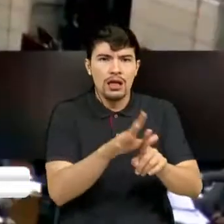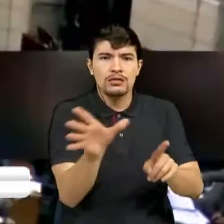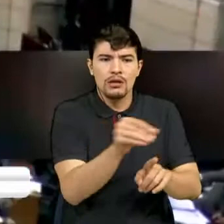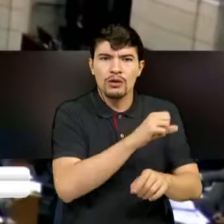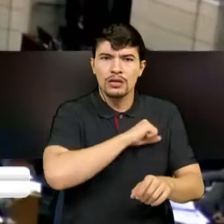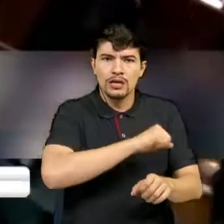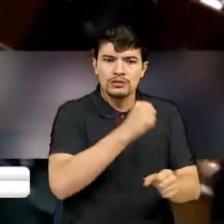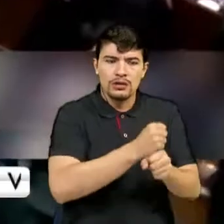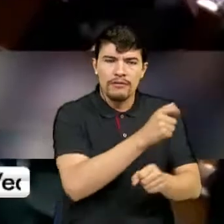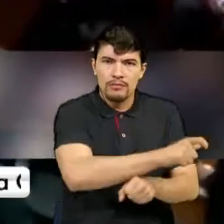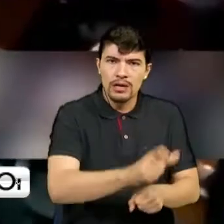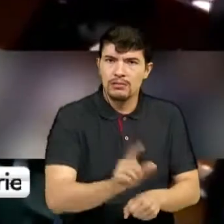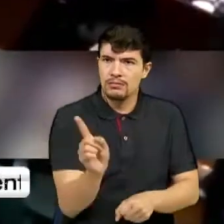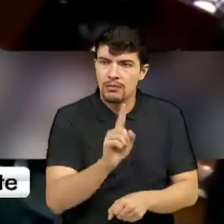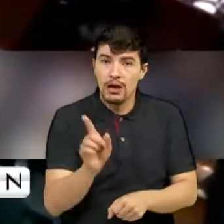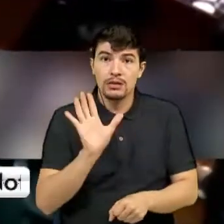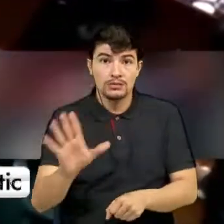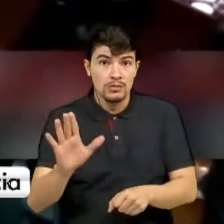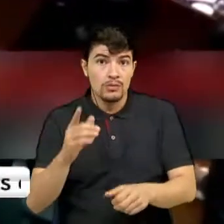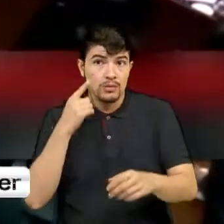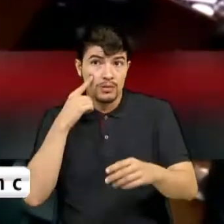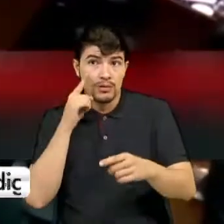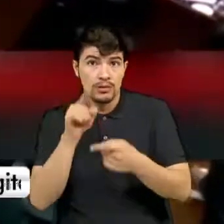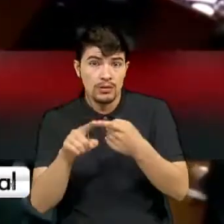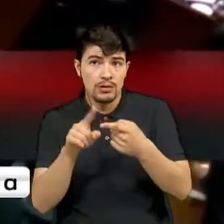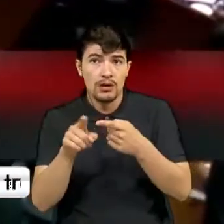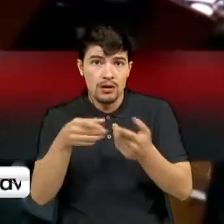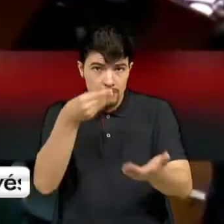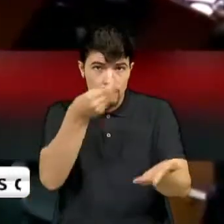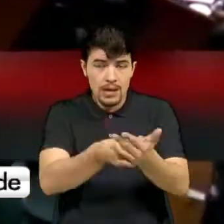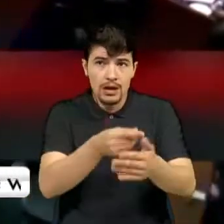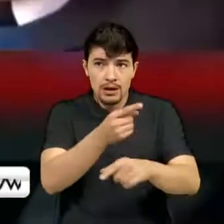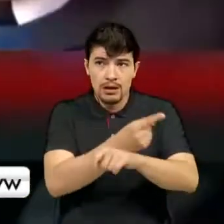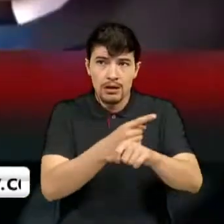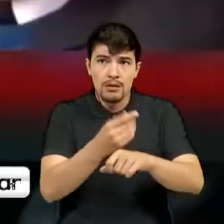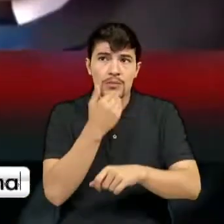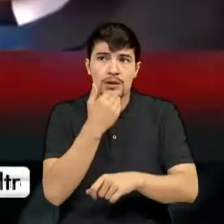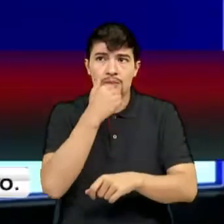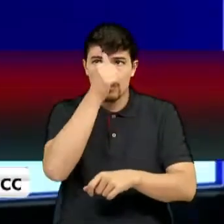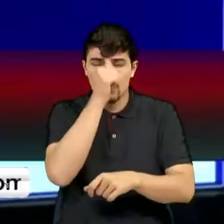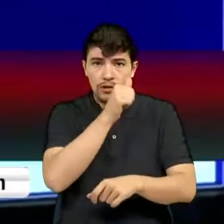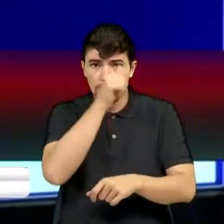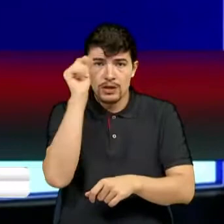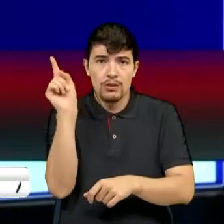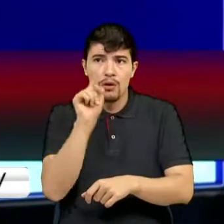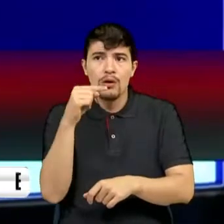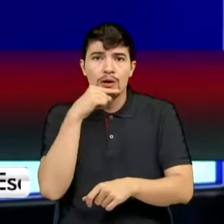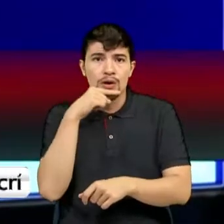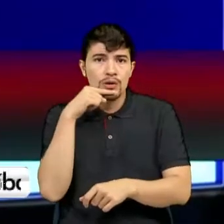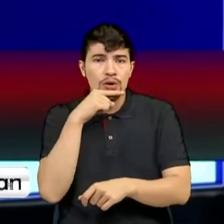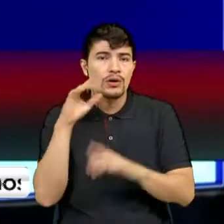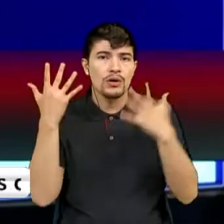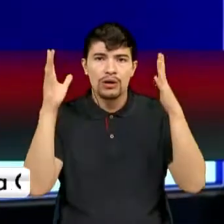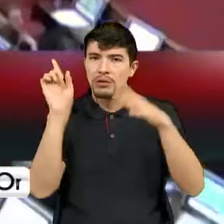Es importante resaltar que esta iniciativa no contempla el pago de horas extras los días domingos ni festivos.